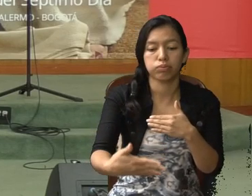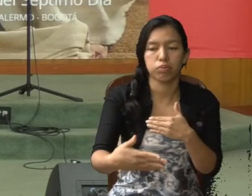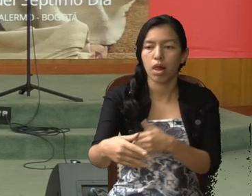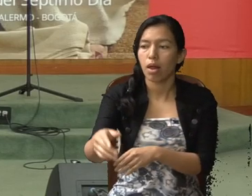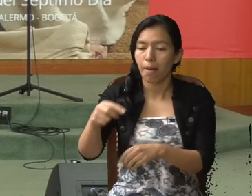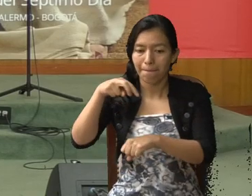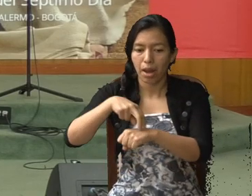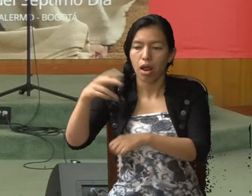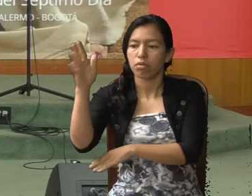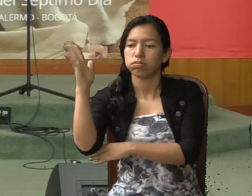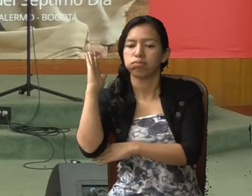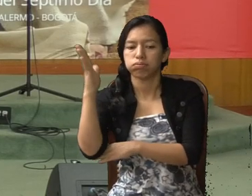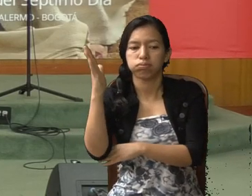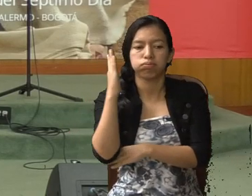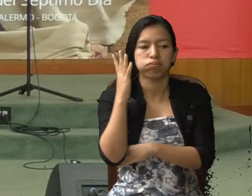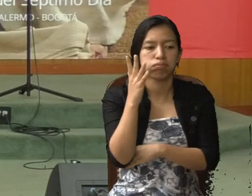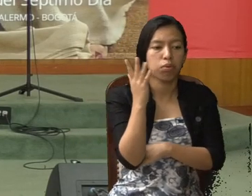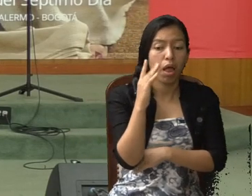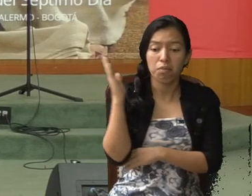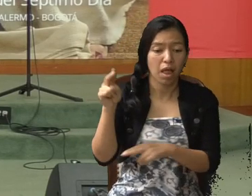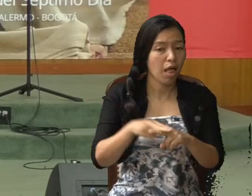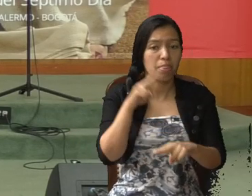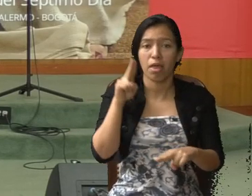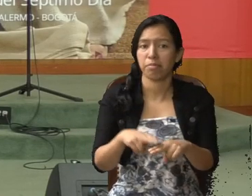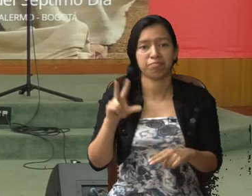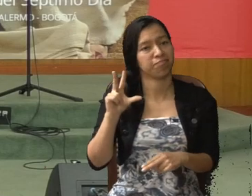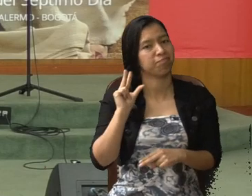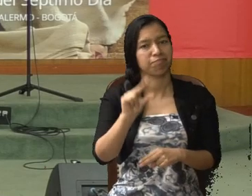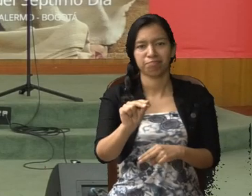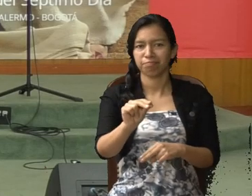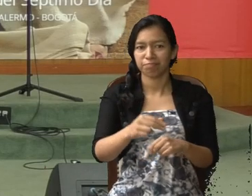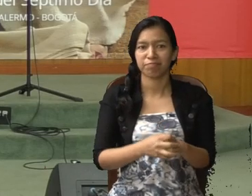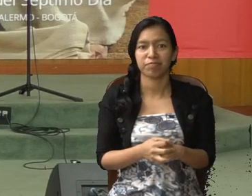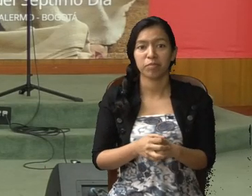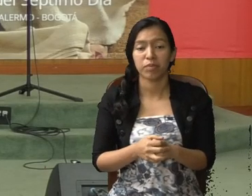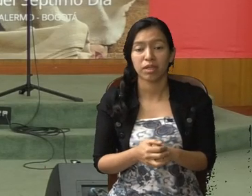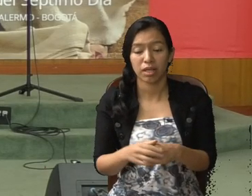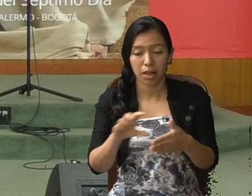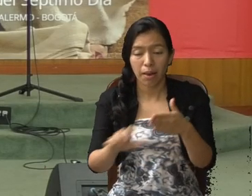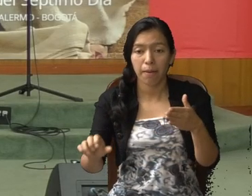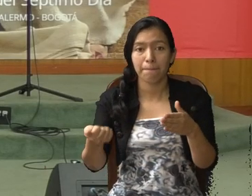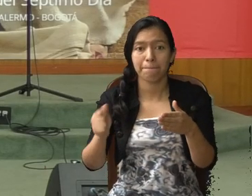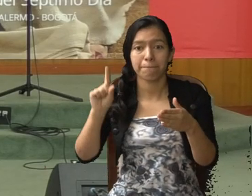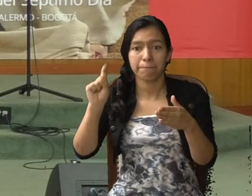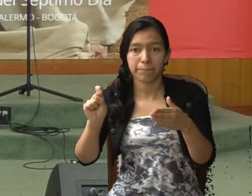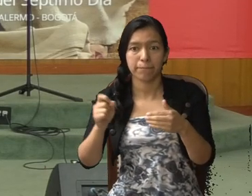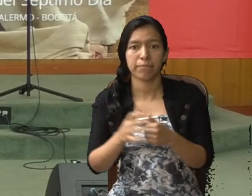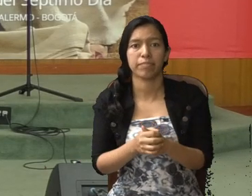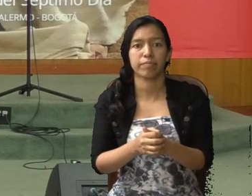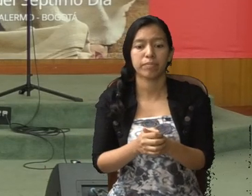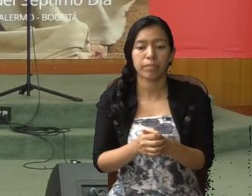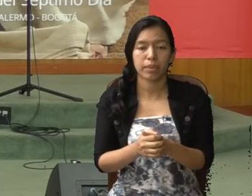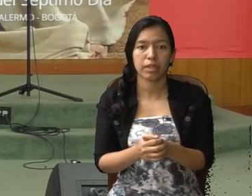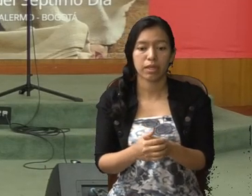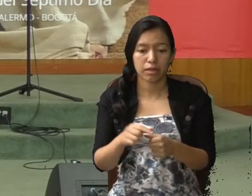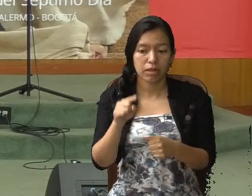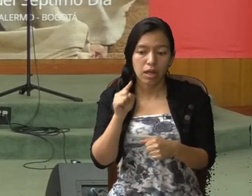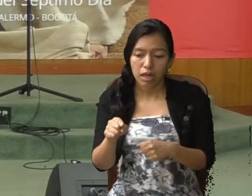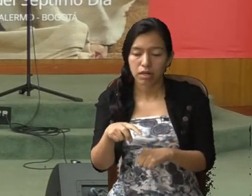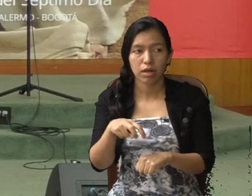sermón. Pero no es cualquier sermón. Si ustedes miran desde el versículo 16, dice: pero esto es lo dicho por el profeta